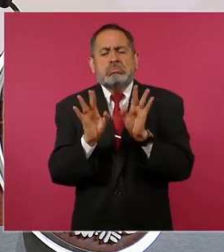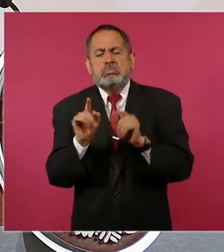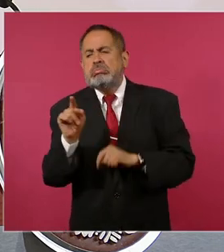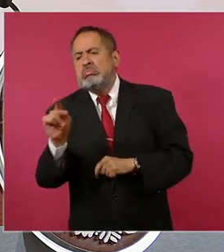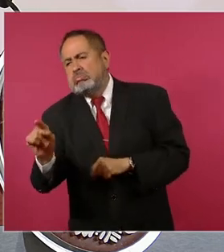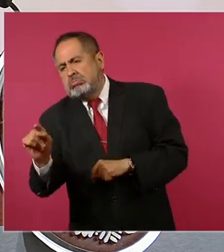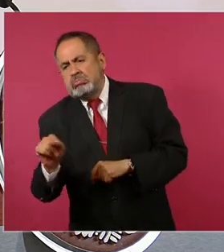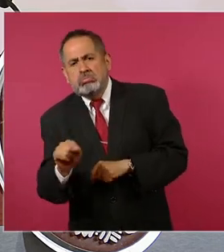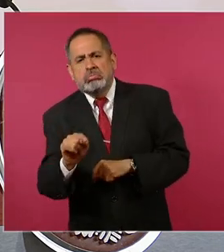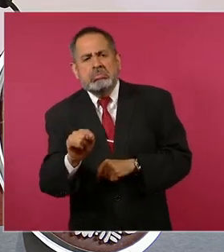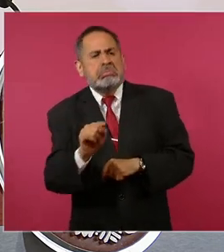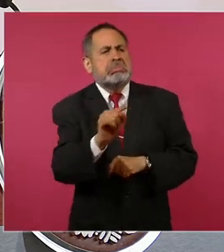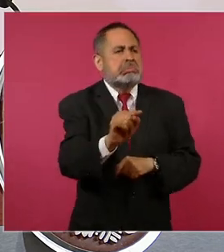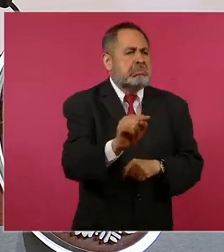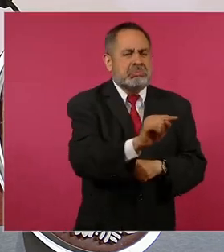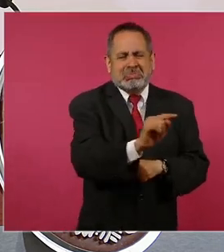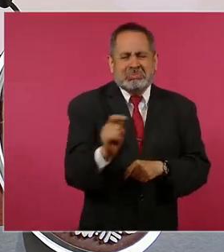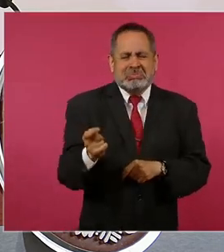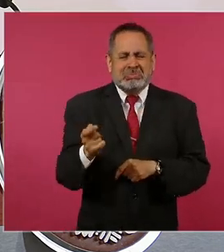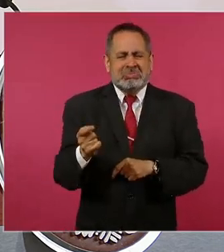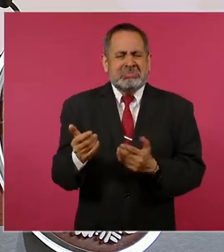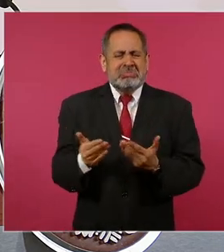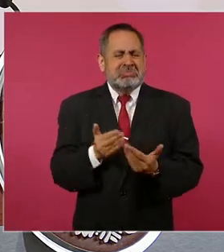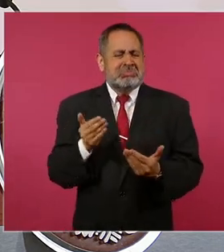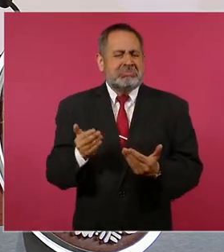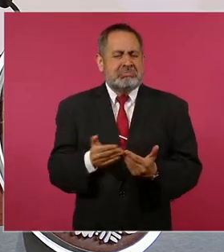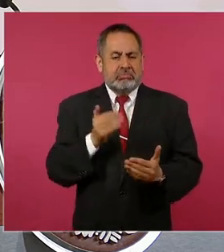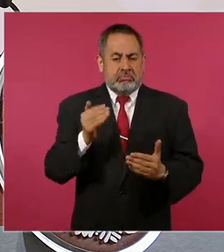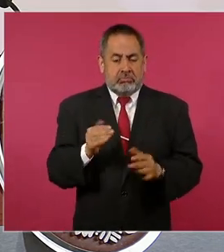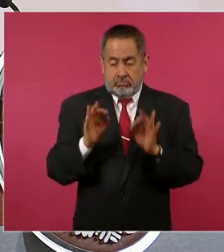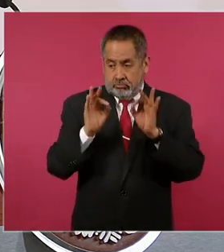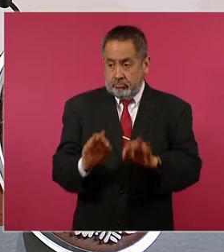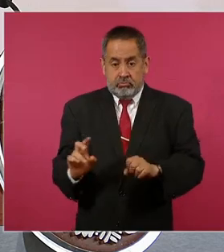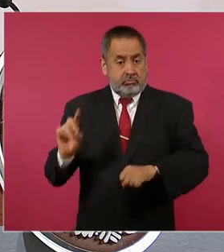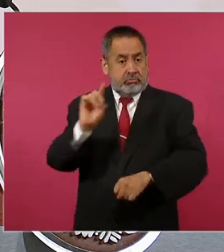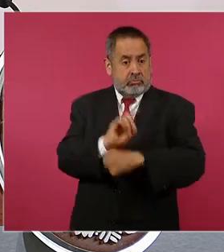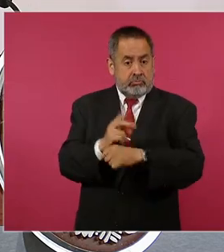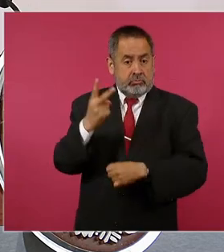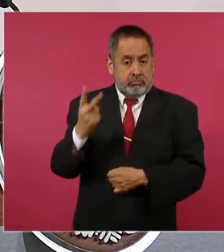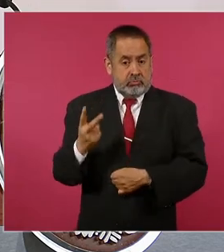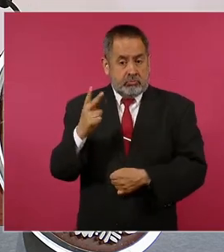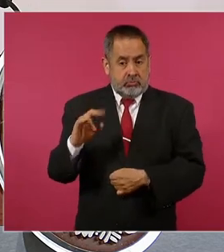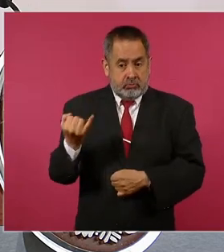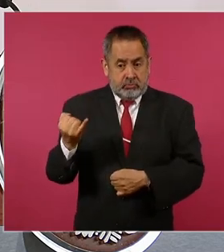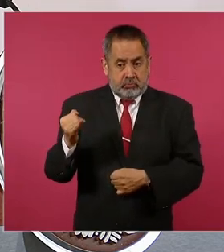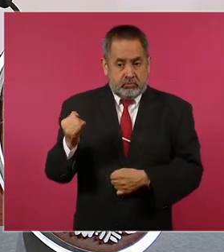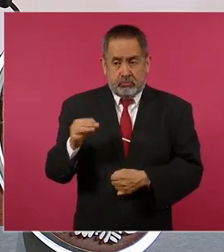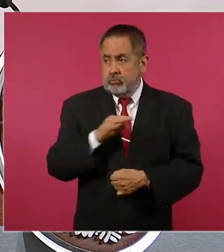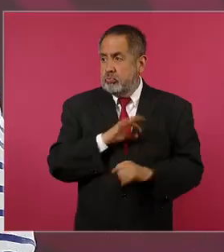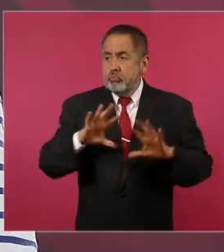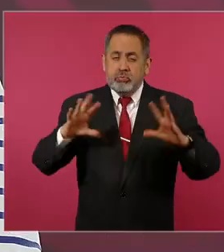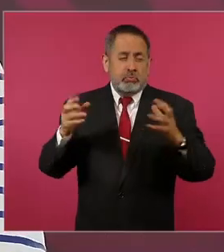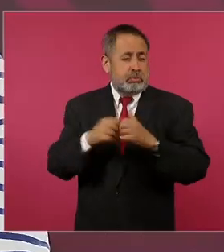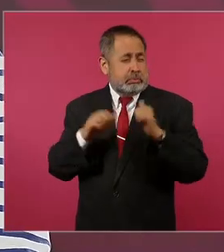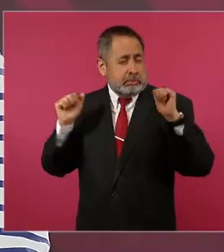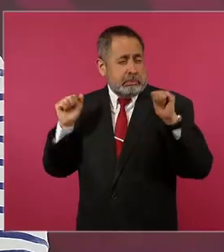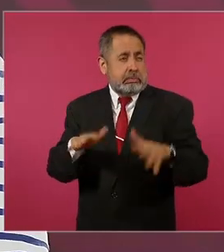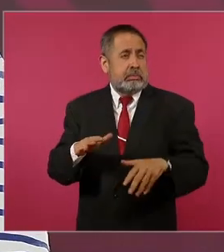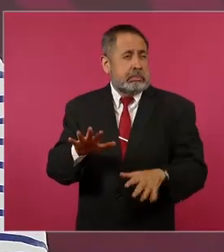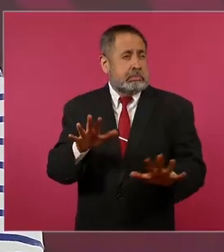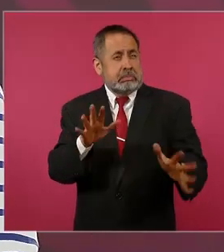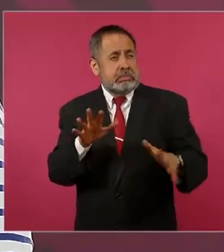mínimos, es cuando este 2 de junio, alrededor de 70